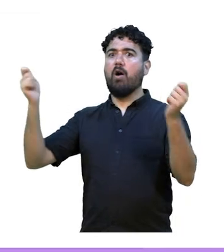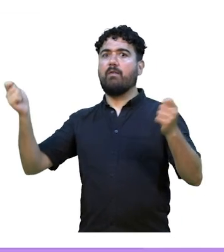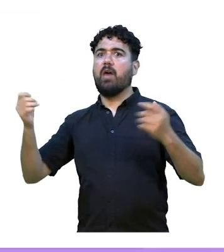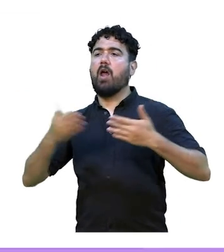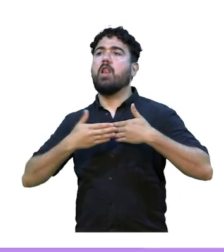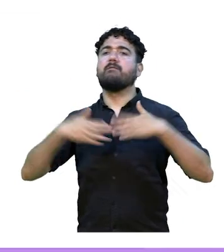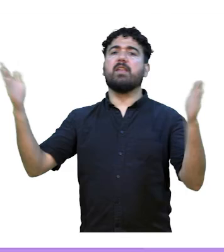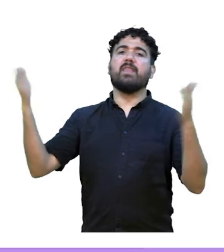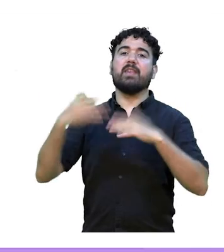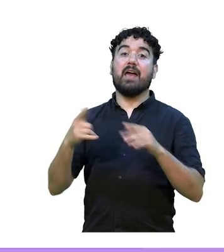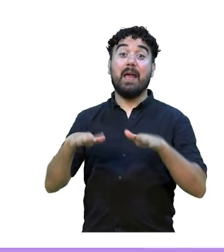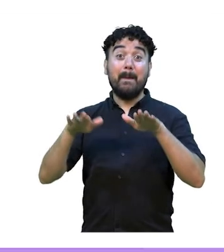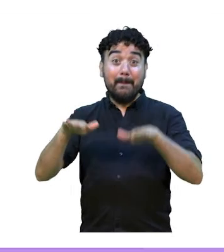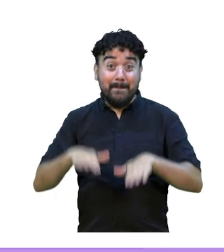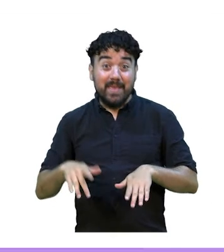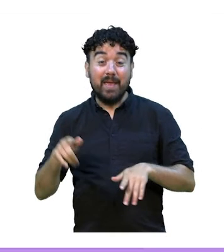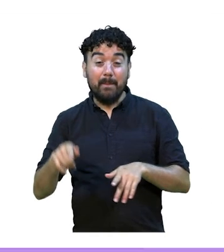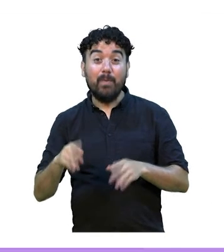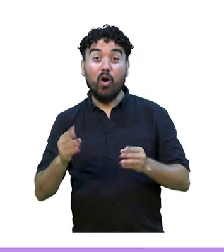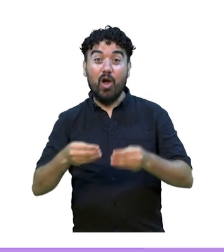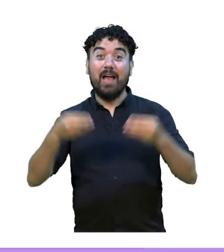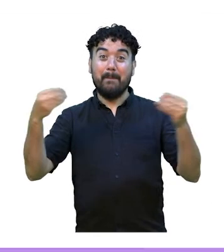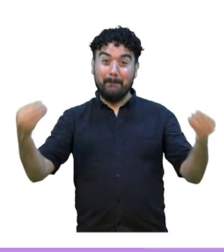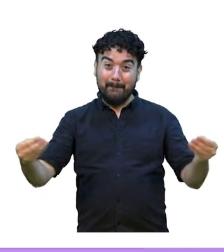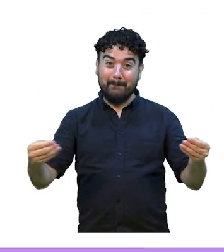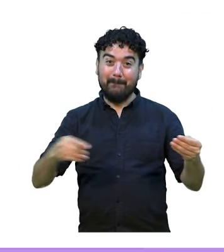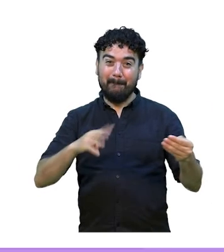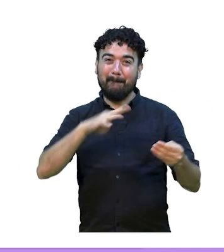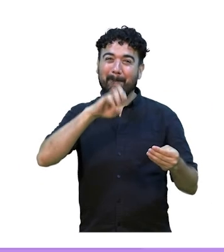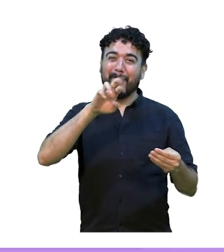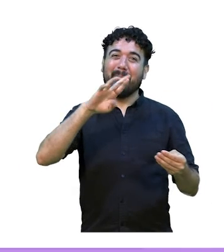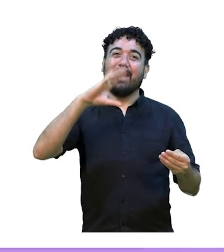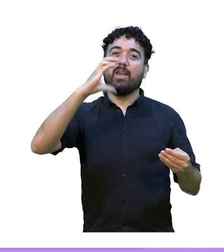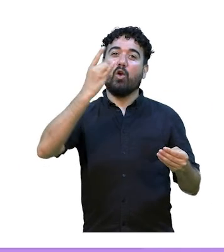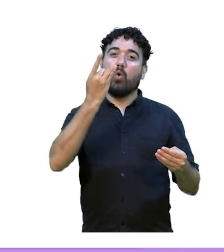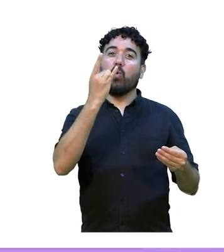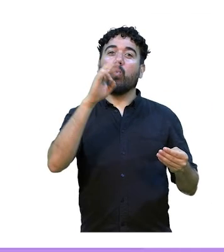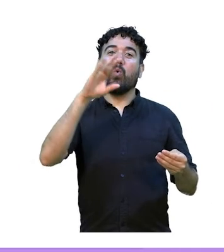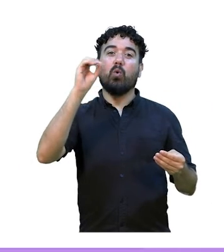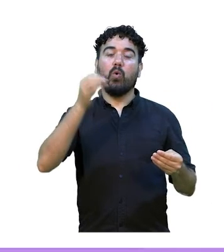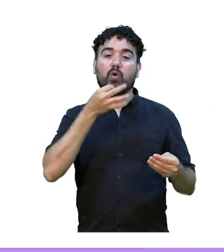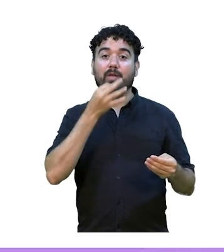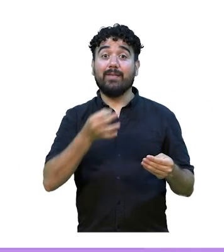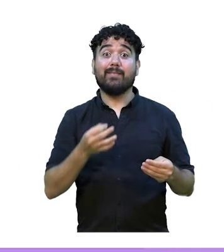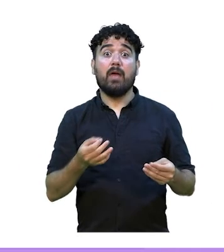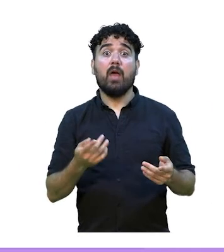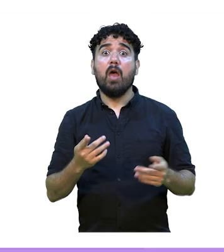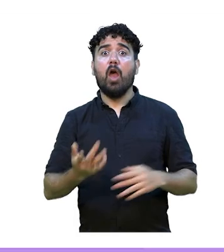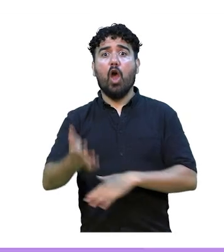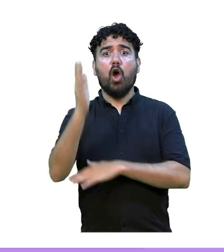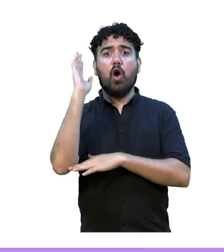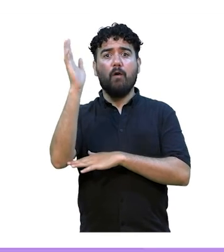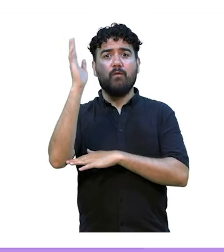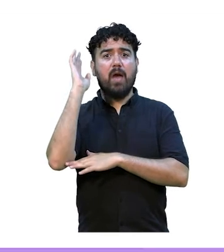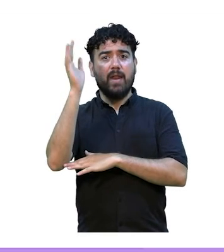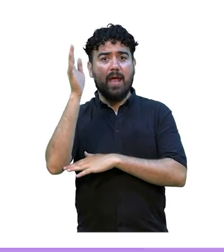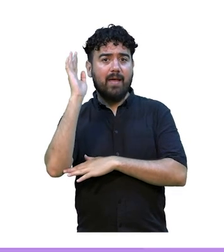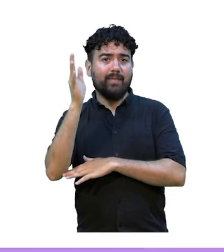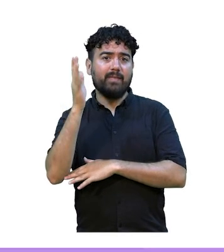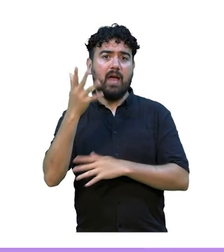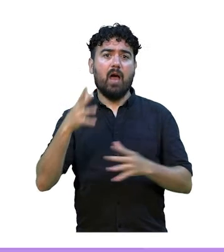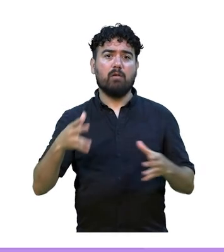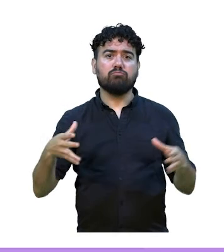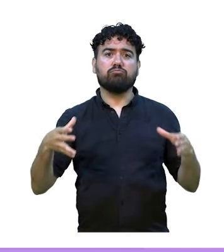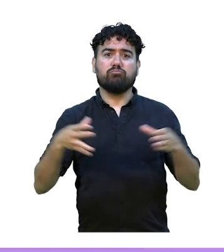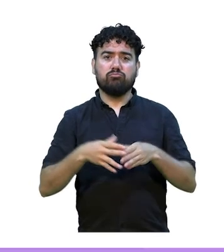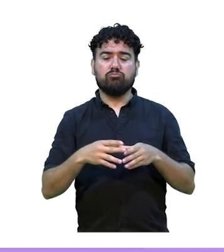del libertinaje. En la misma cadena del Mercurio, la segunda, ¿no es cierto?, la conferencia